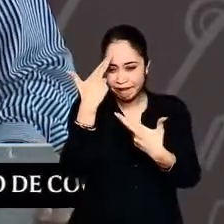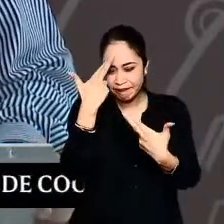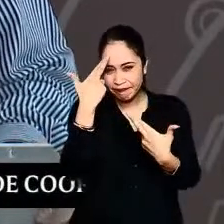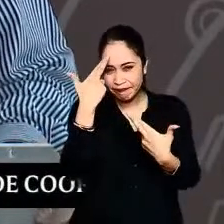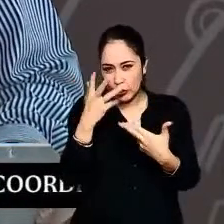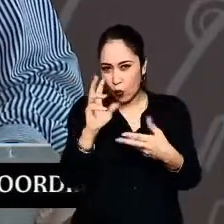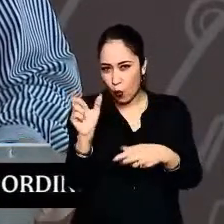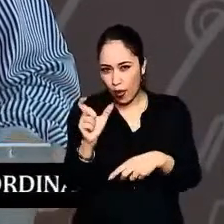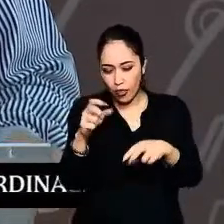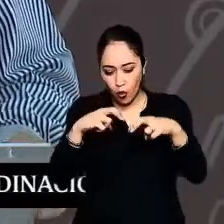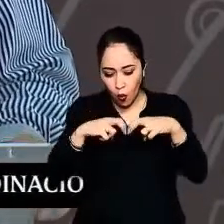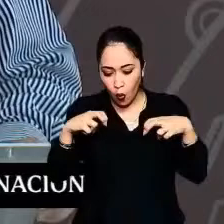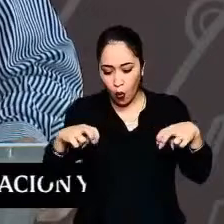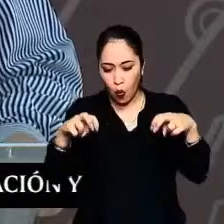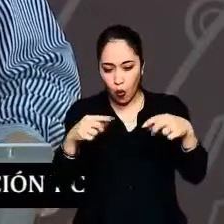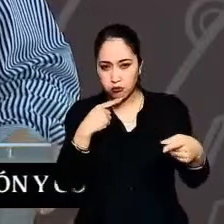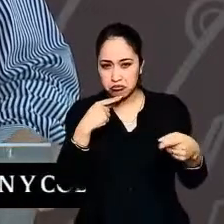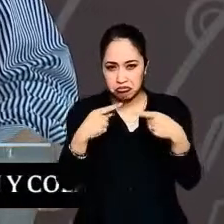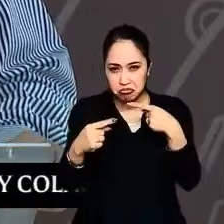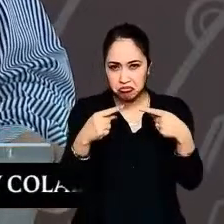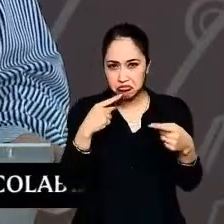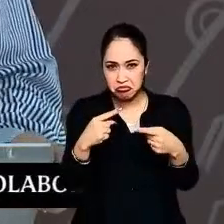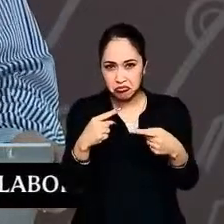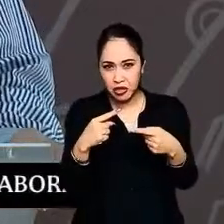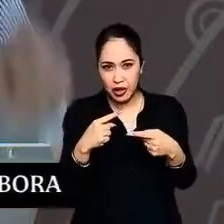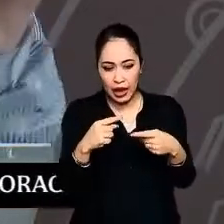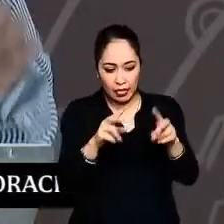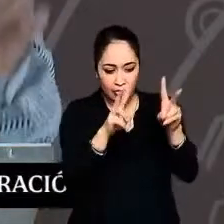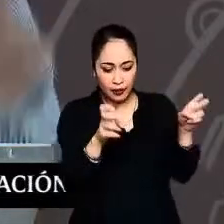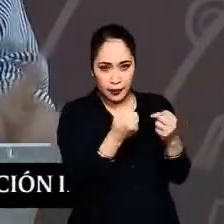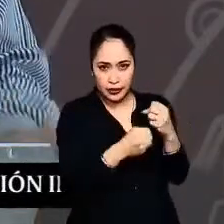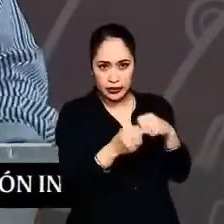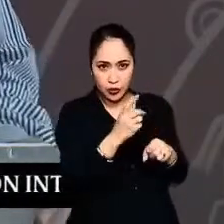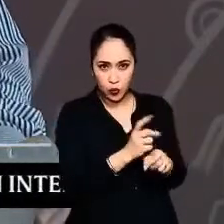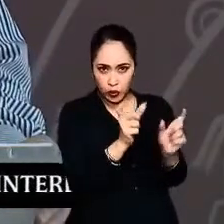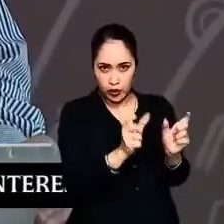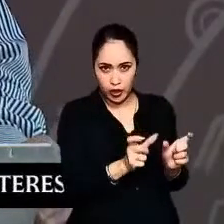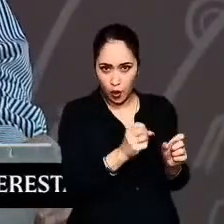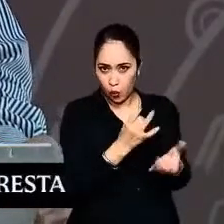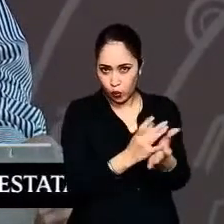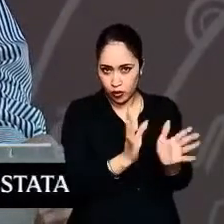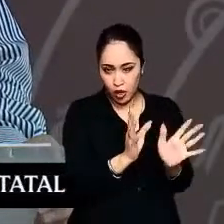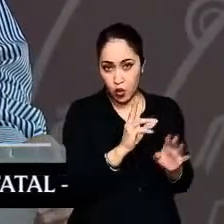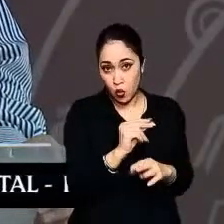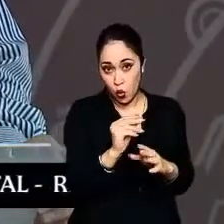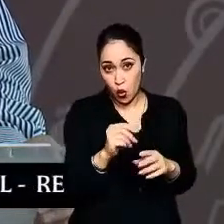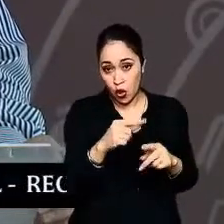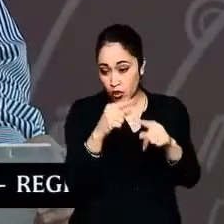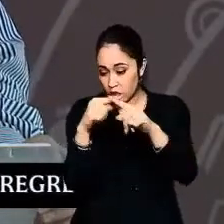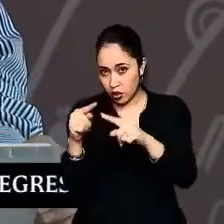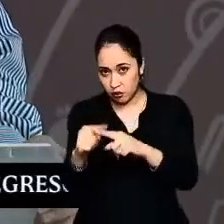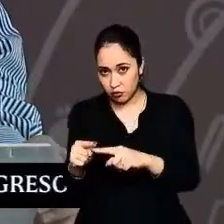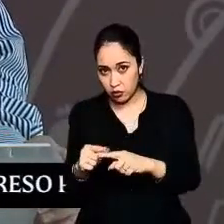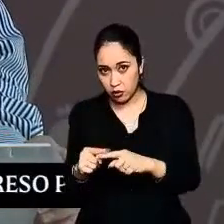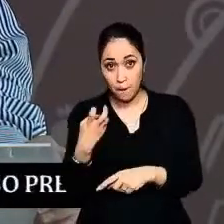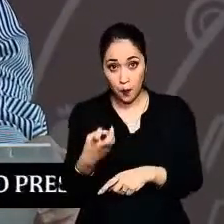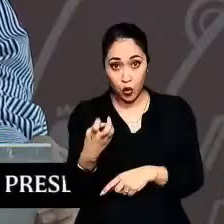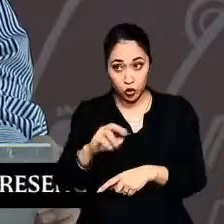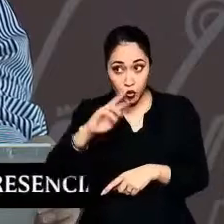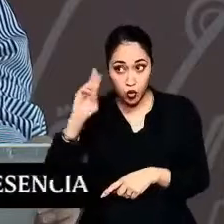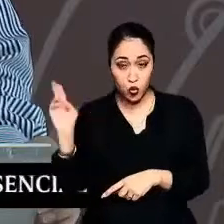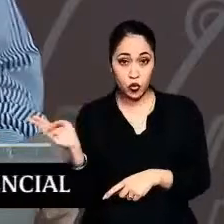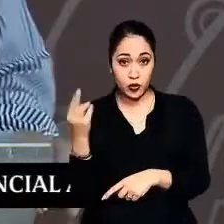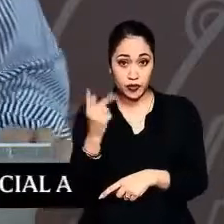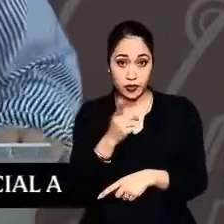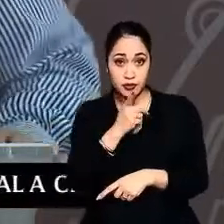mesa de seguridad, sino además, por eso creamos la Universidad del Policía o